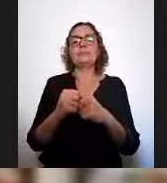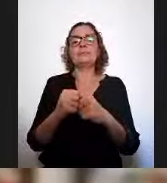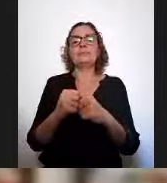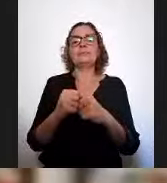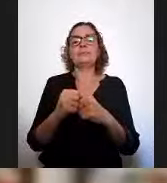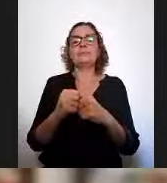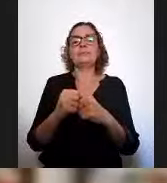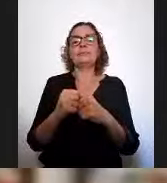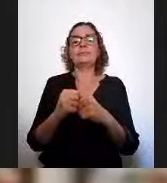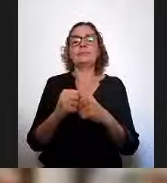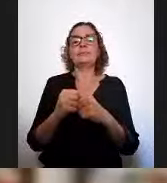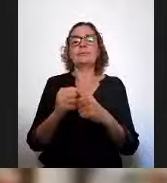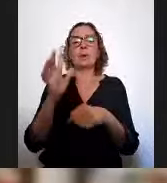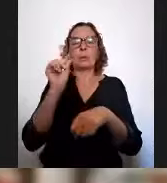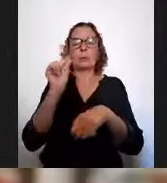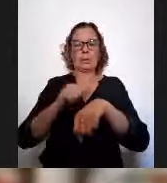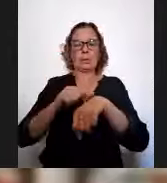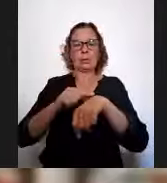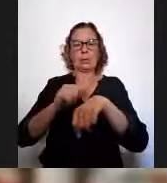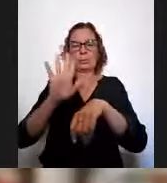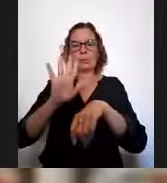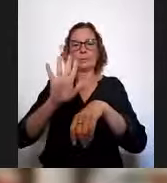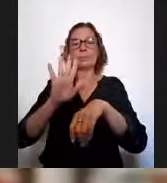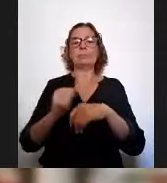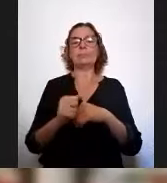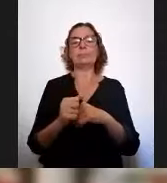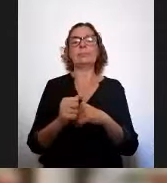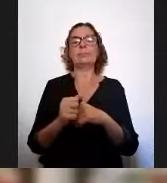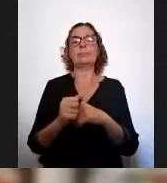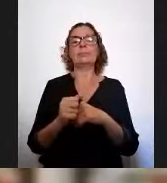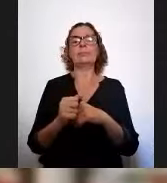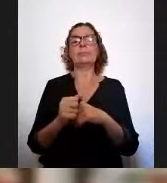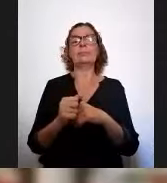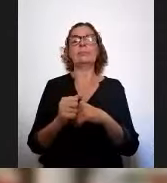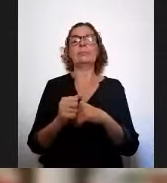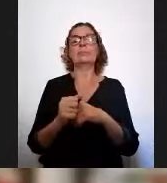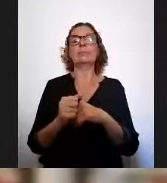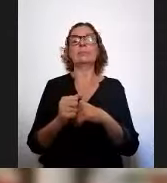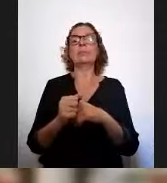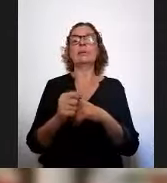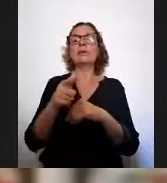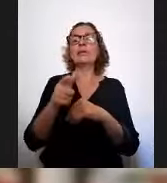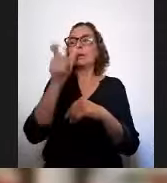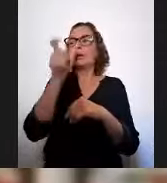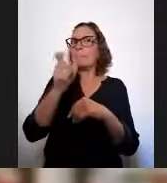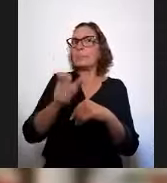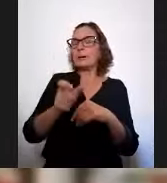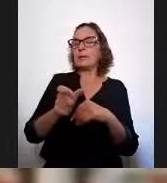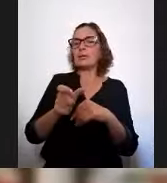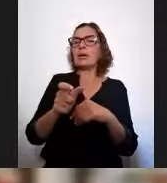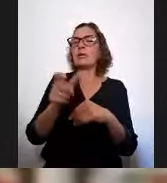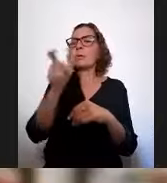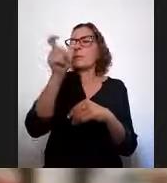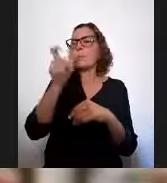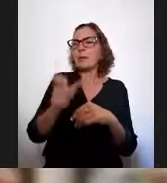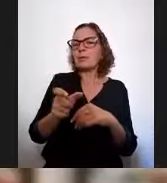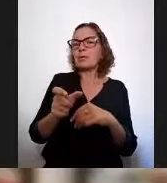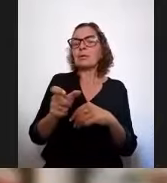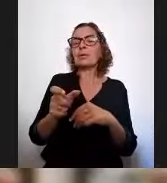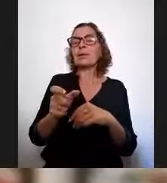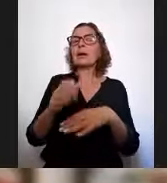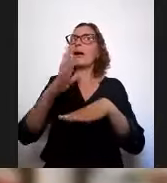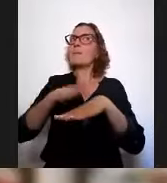denme un minuto. Ay, vale. Los emprendedores son personas